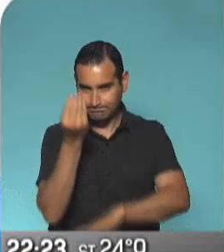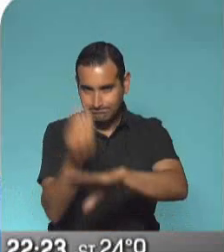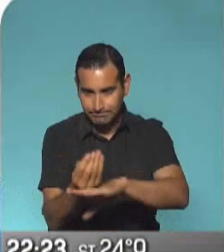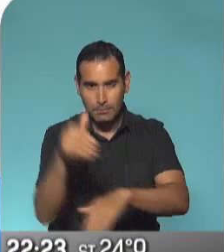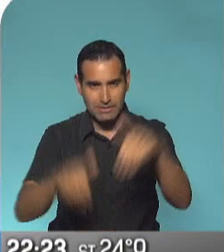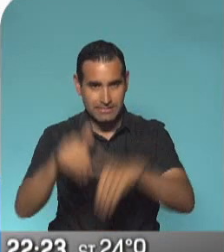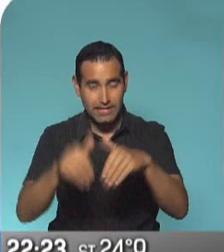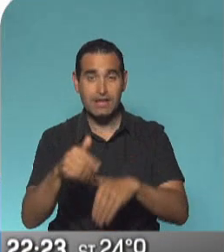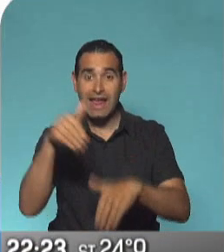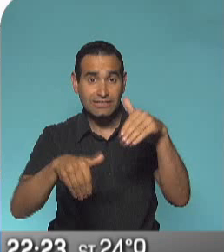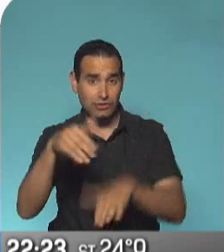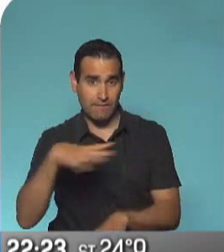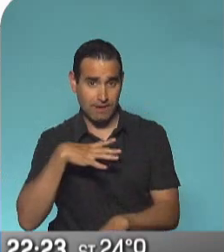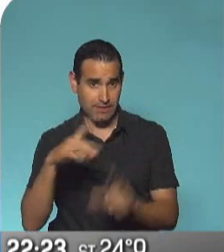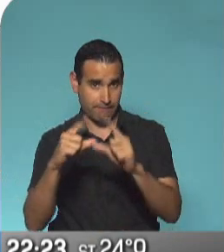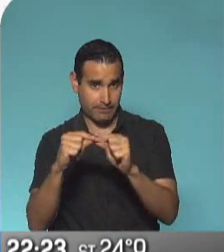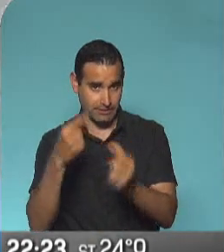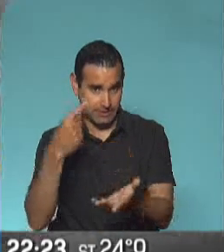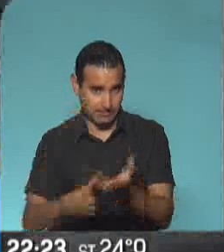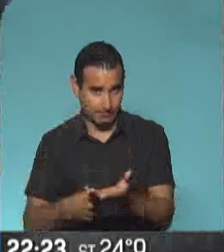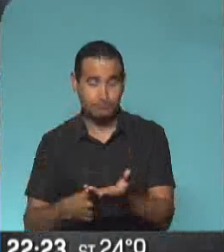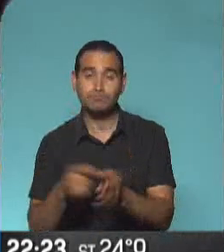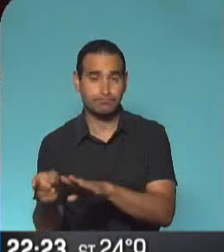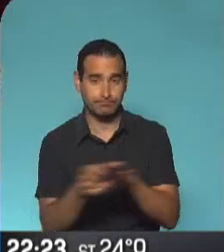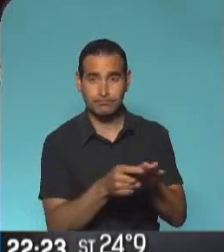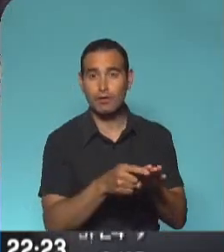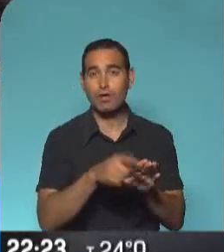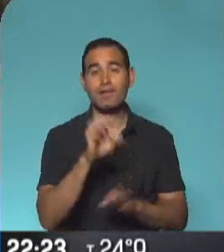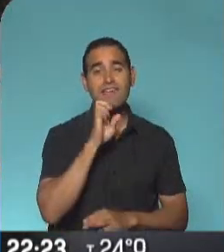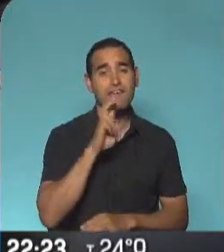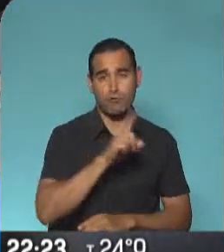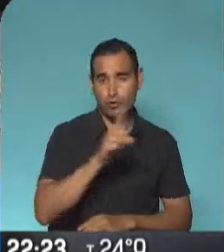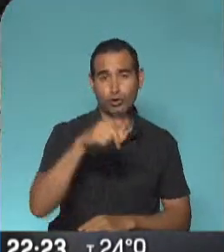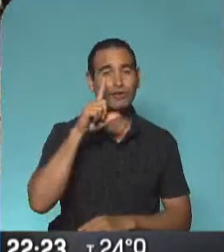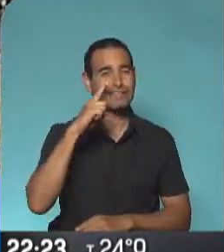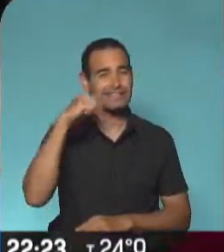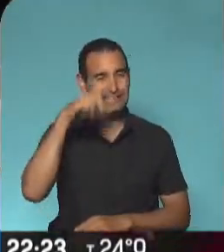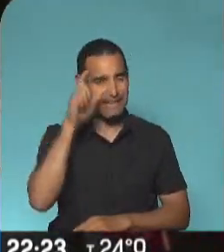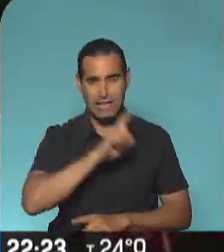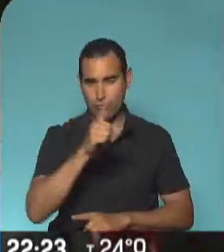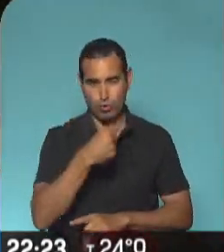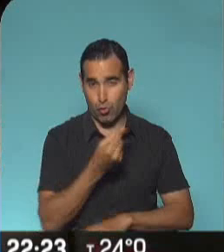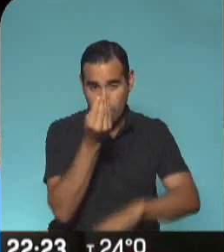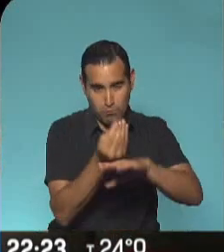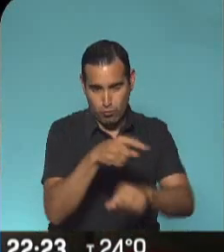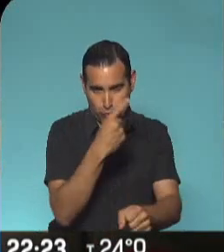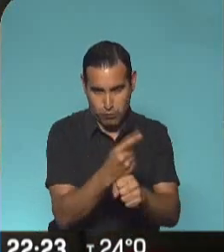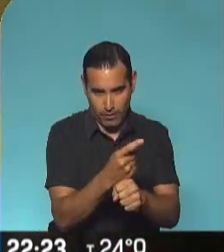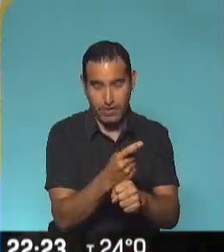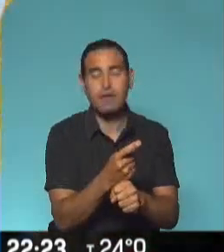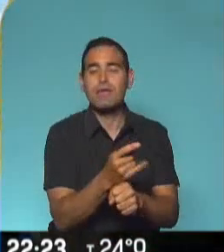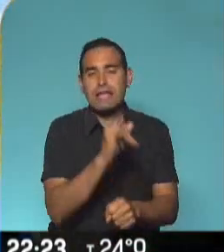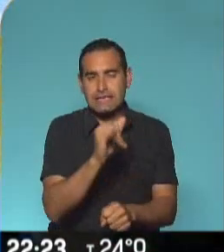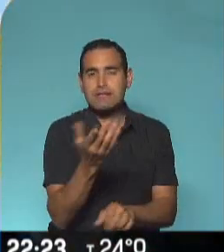unas elecciones que aún no tienen fecha. Por otro, ni Morales ni Álvaro García Linera podrán presentarse en esta contienda, aunque sí